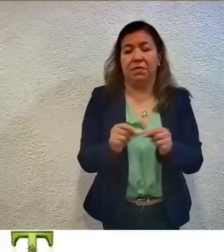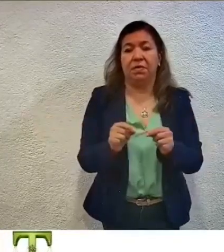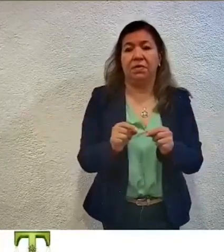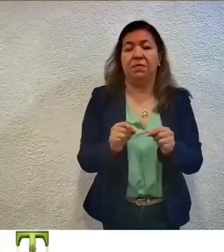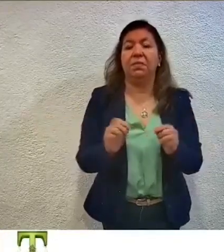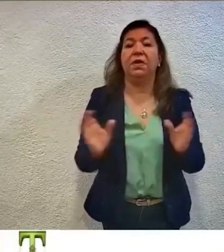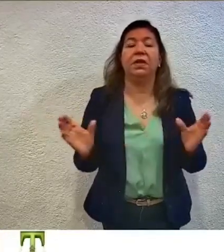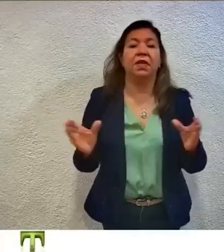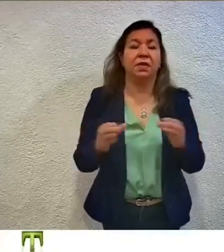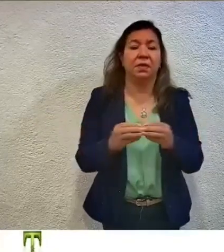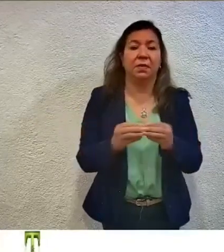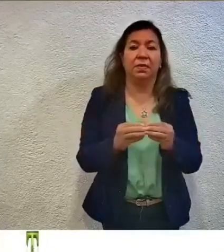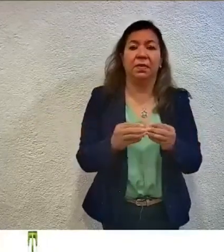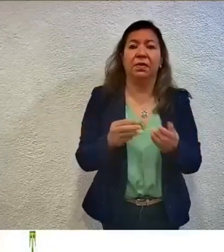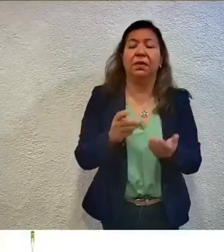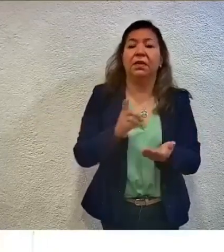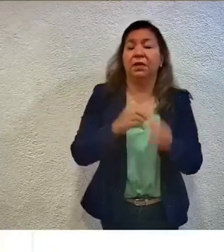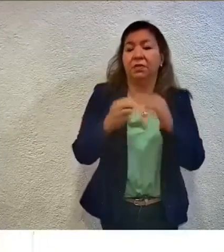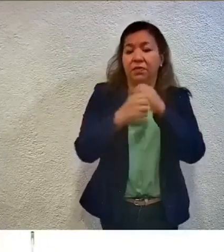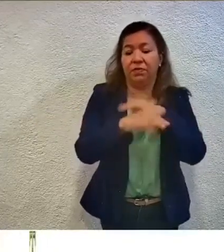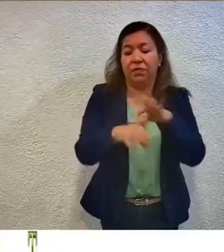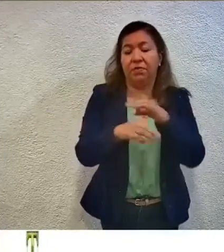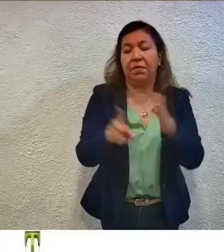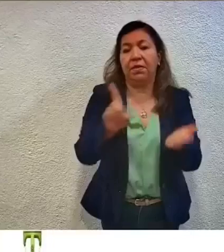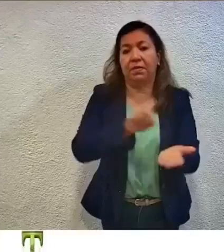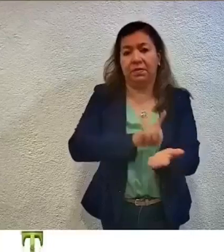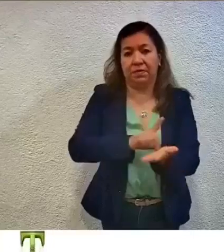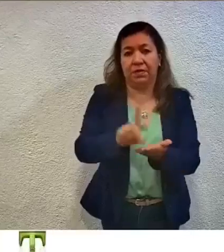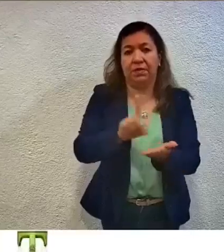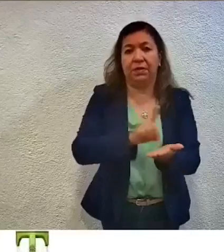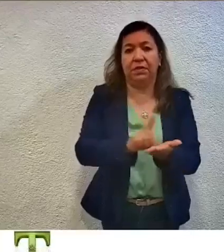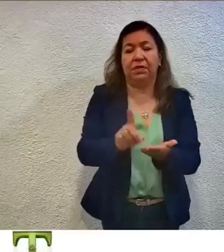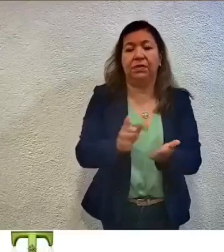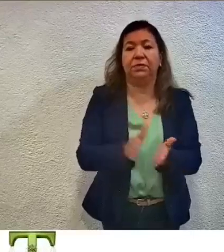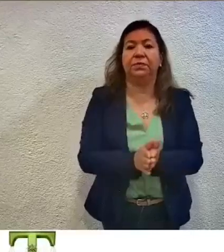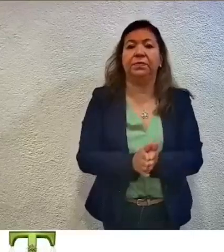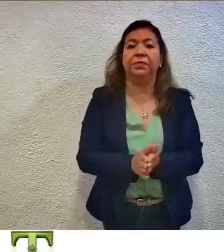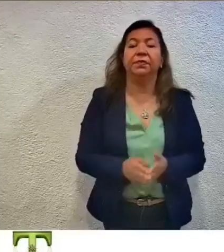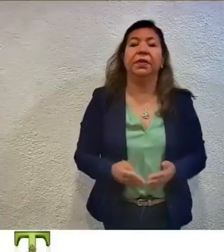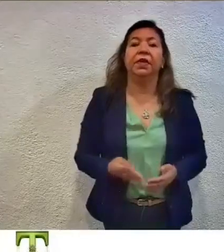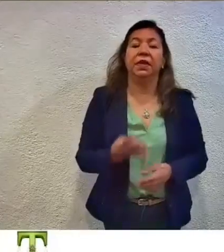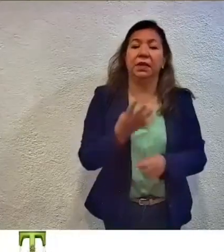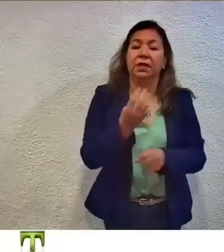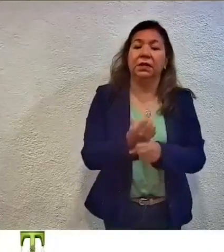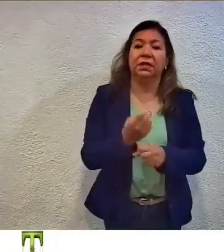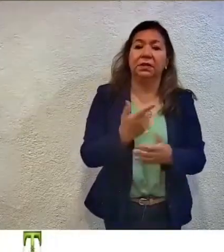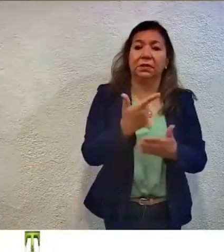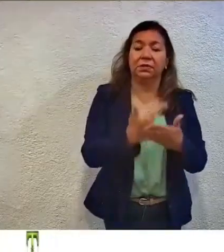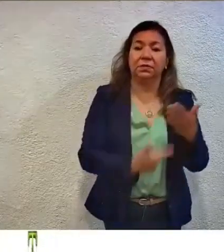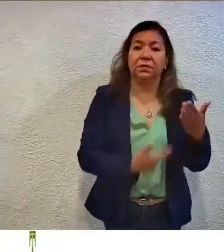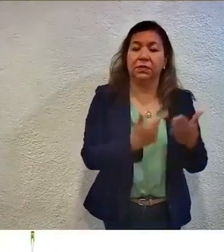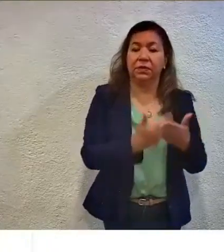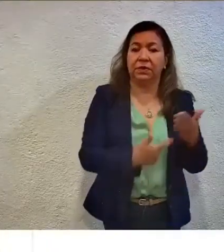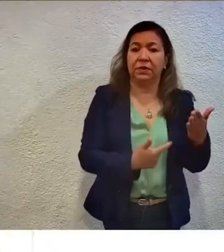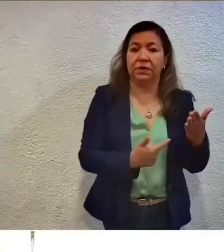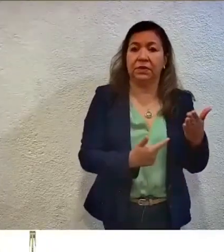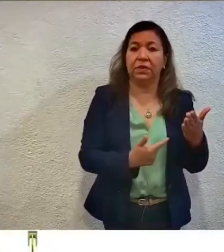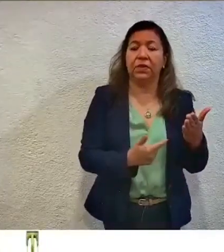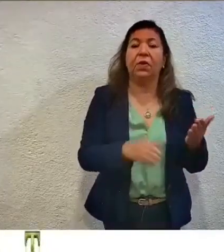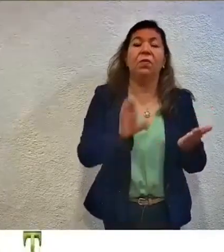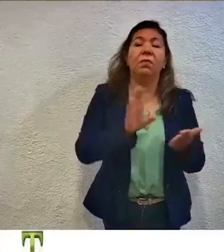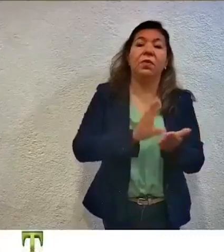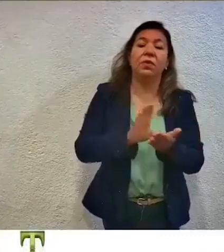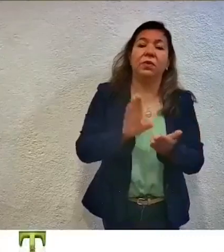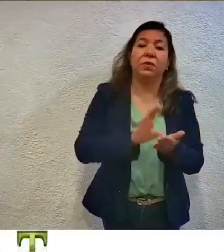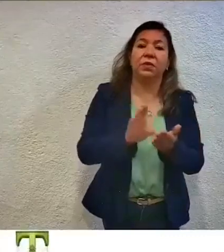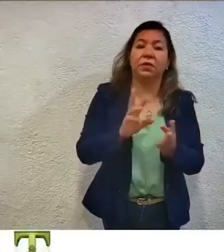firmas a la conclusión de esta sesión y, en consecuencia, notificarla como en derecho corresponde. El 10º asunto listado para